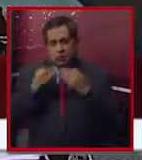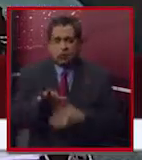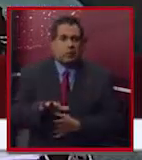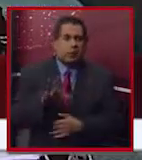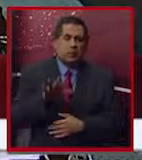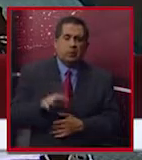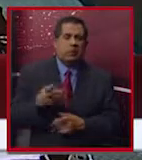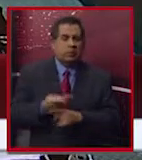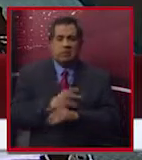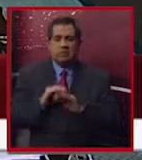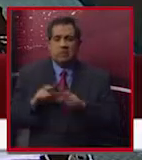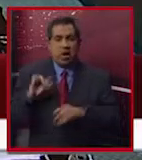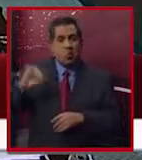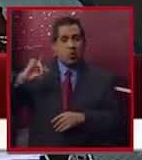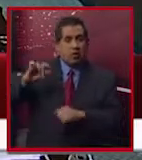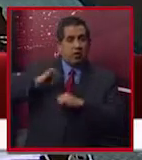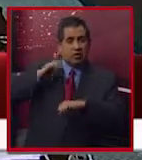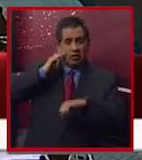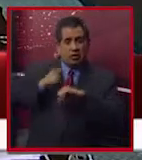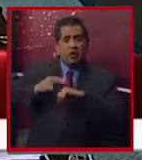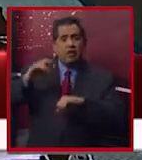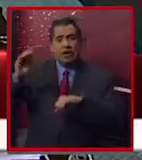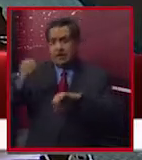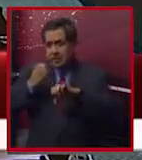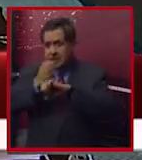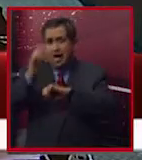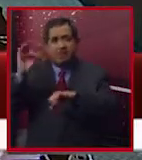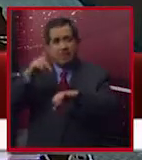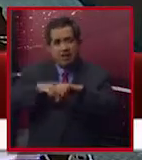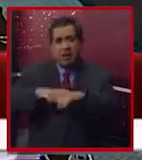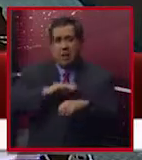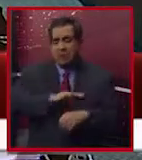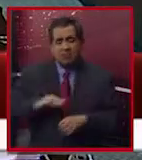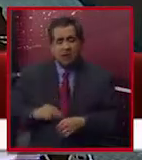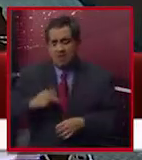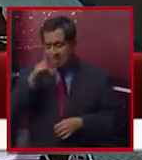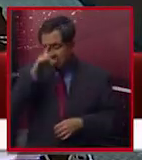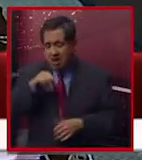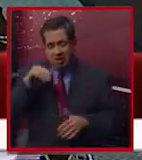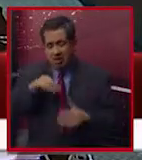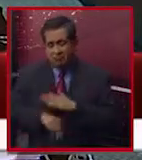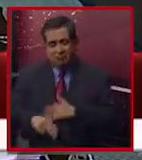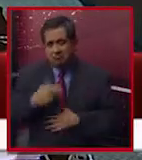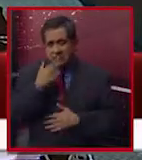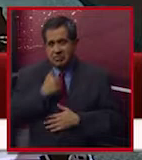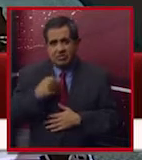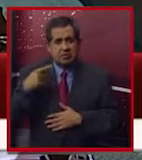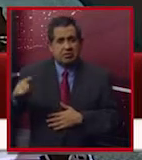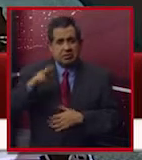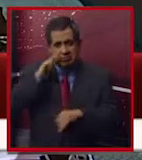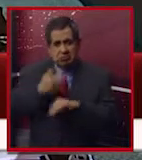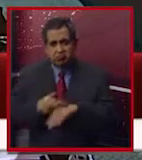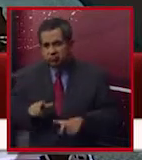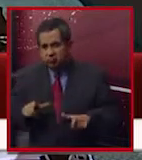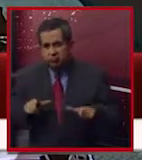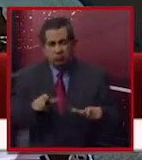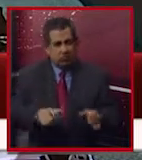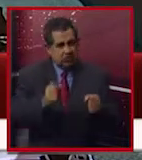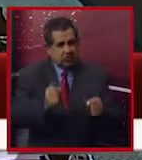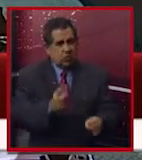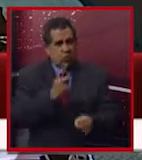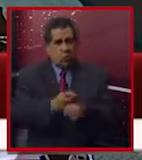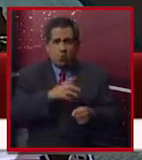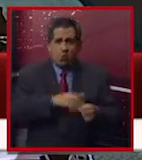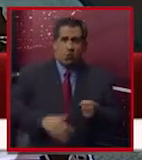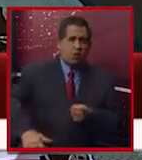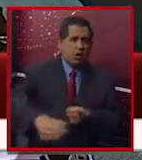y objetiva de que las autoridades de los distintos niveles de gobierno han fallado en su obligación y responsabilidad básica de proporcionar niveles mínimos de